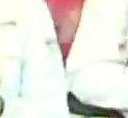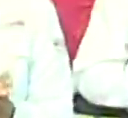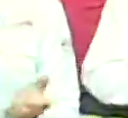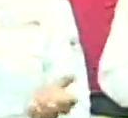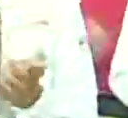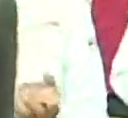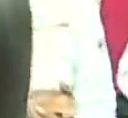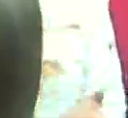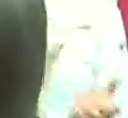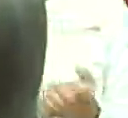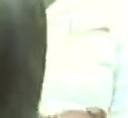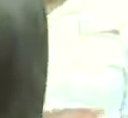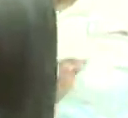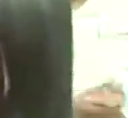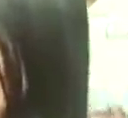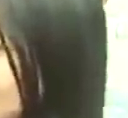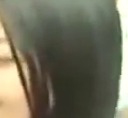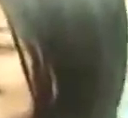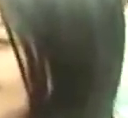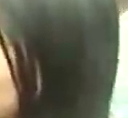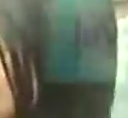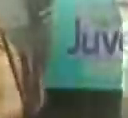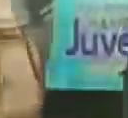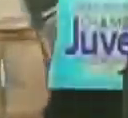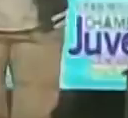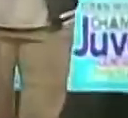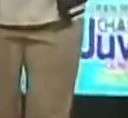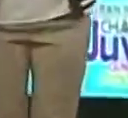juntos podemos más. Dile, dile,